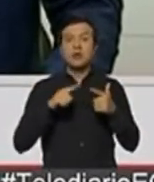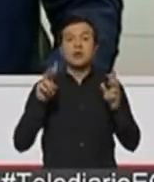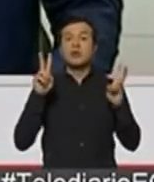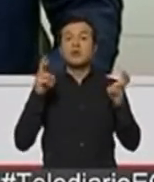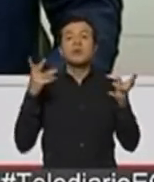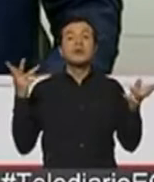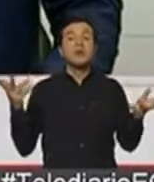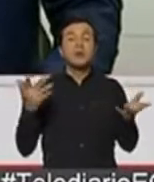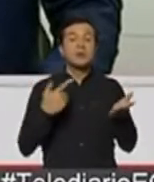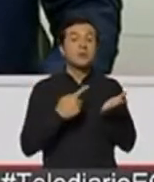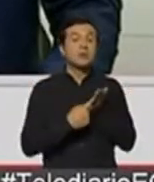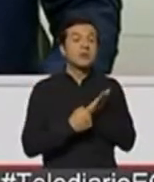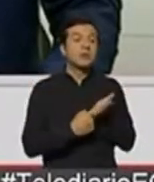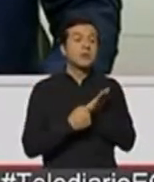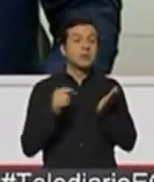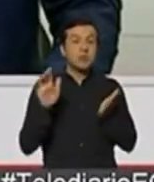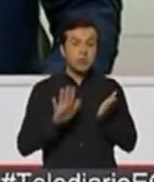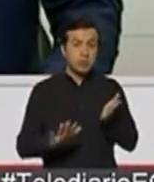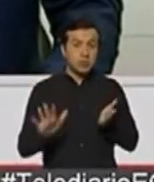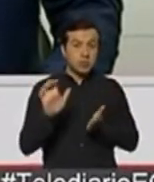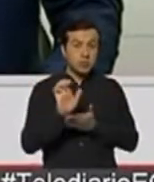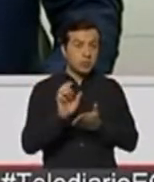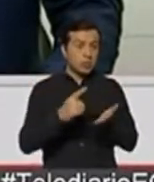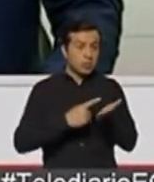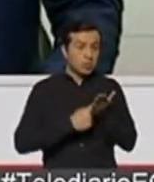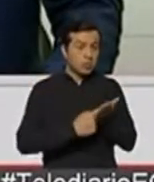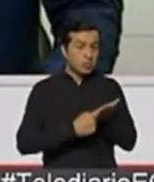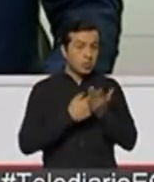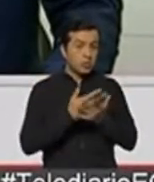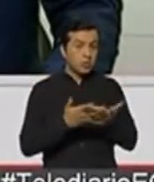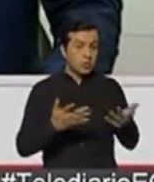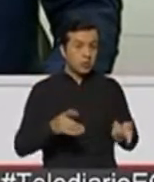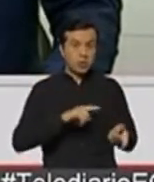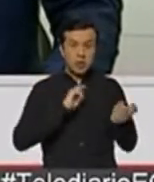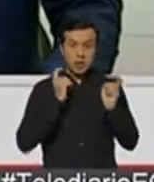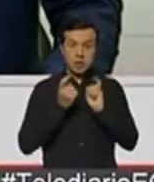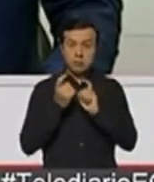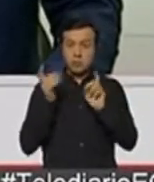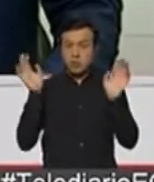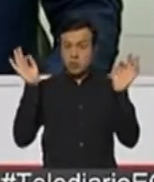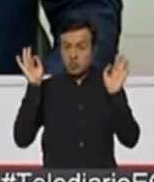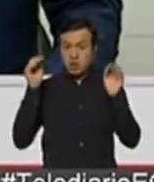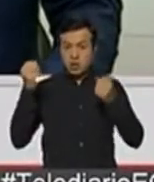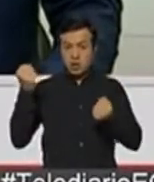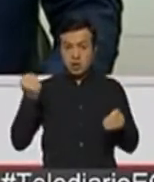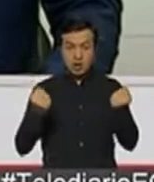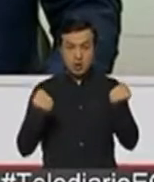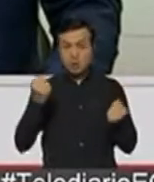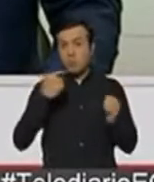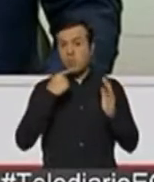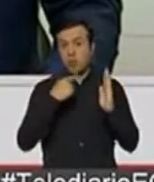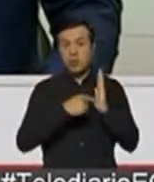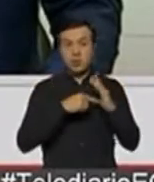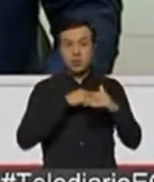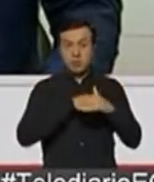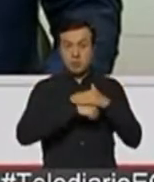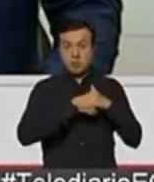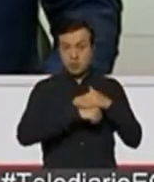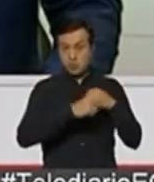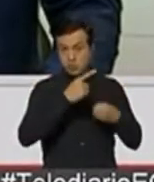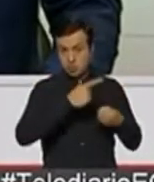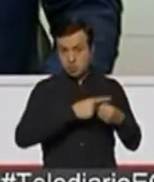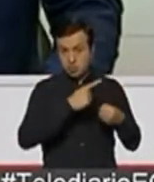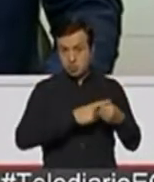la discusión a nivel nacional sobre una transformación de la matriz energética y movilidad. Un ejemplo, el caso del metro en Quito, por